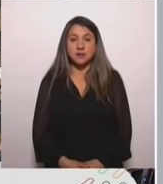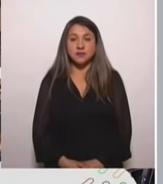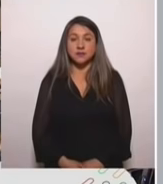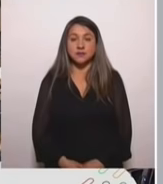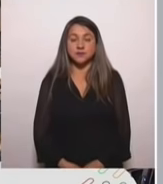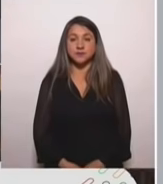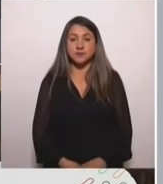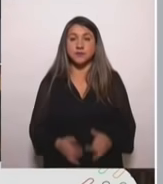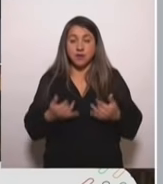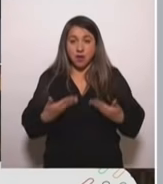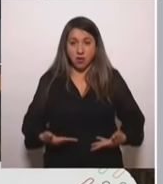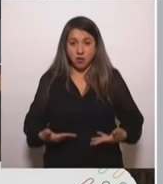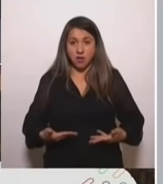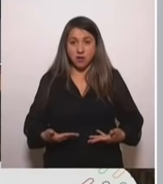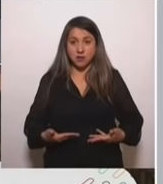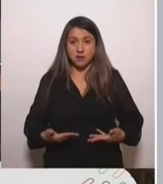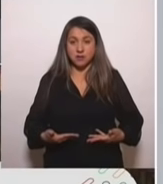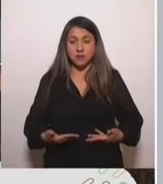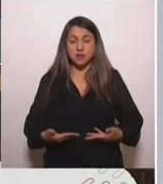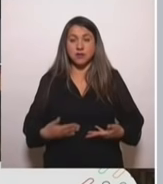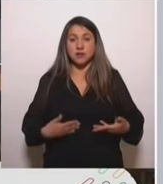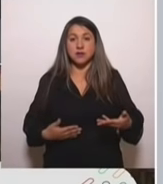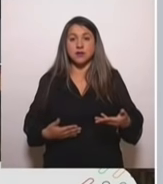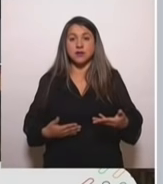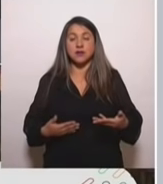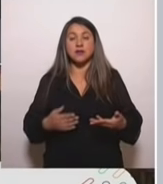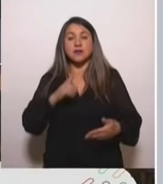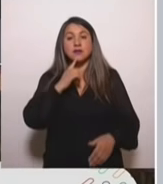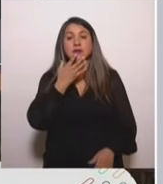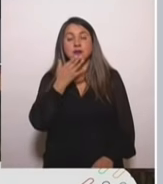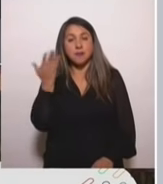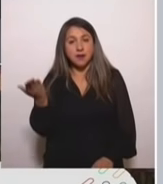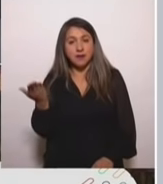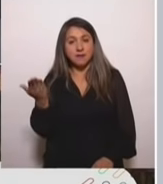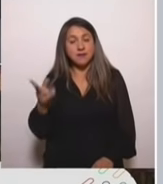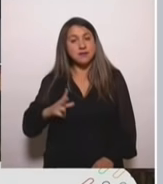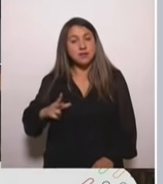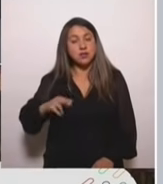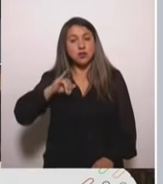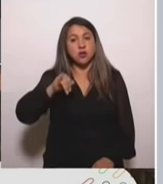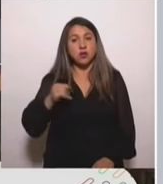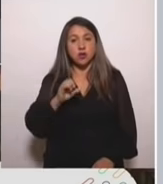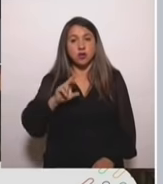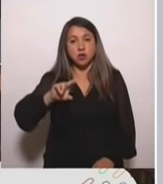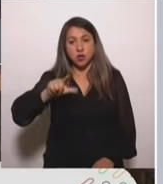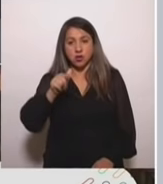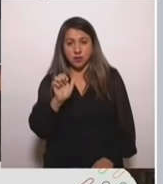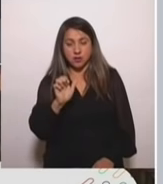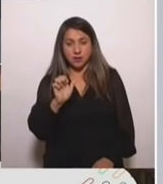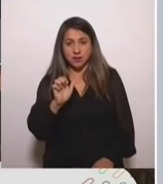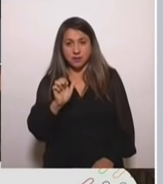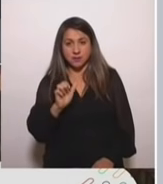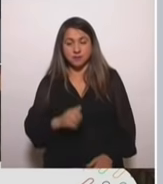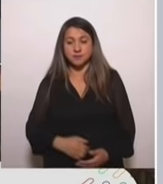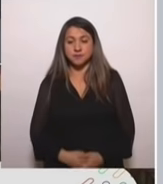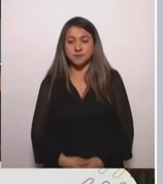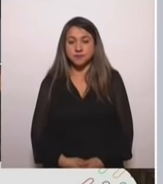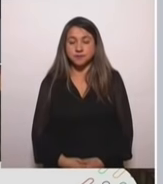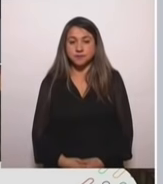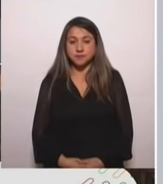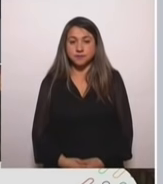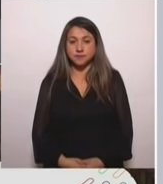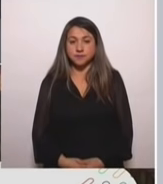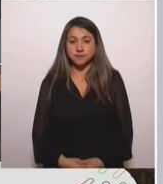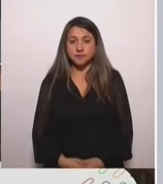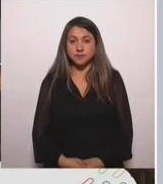la Convención Constitucional? Pati, primero quisiera destacar el rol, sinceramente, que está jugando el vicepresidente